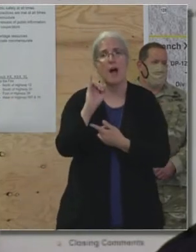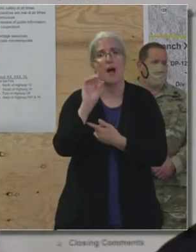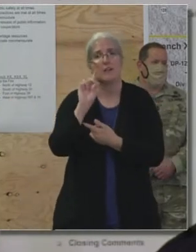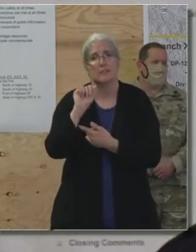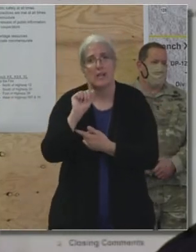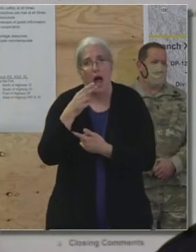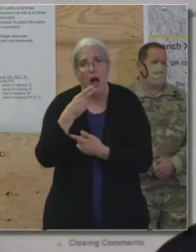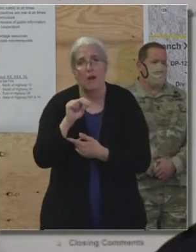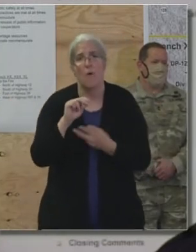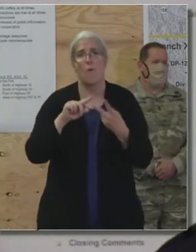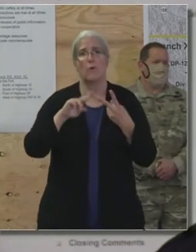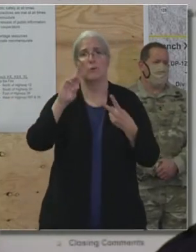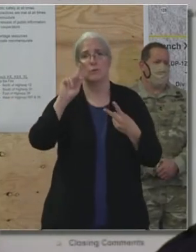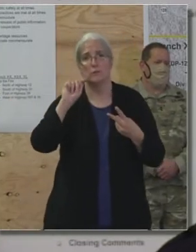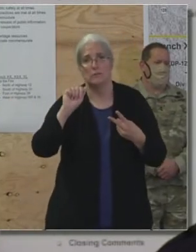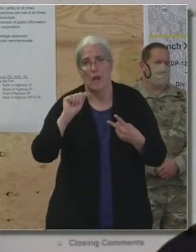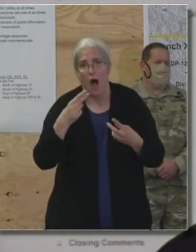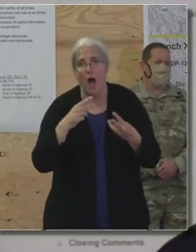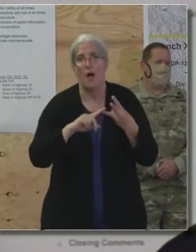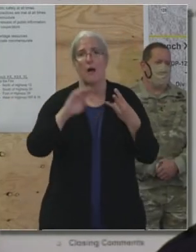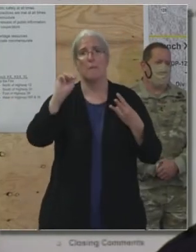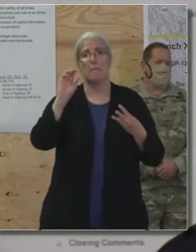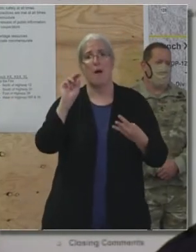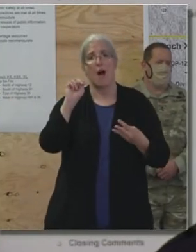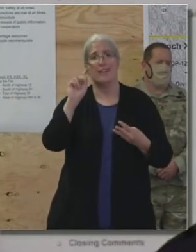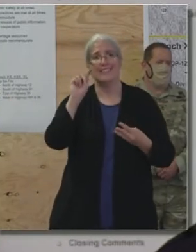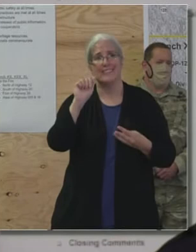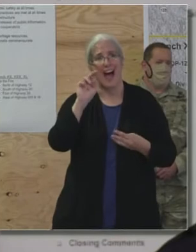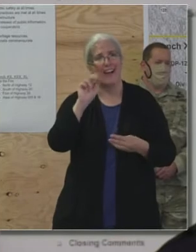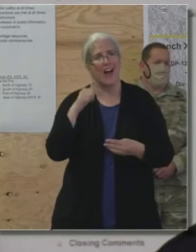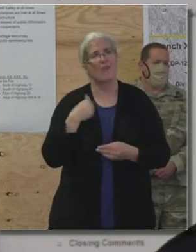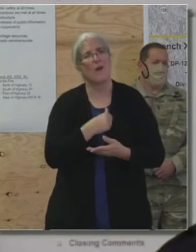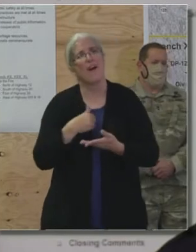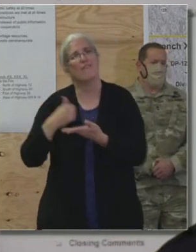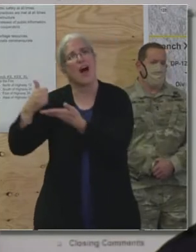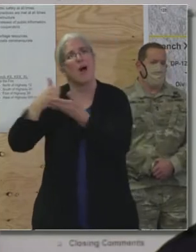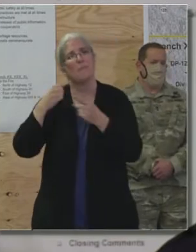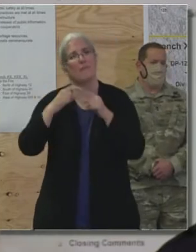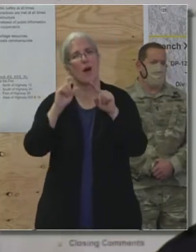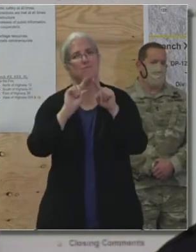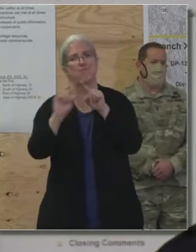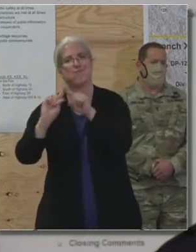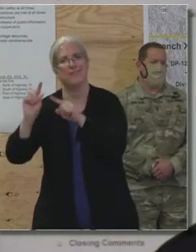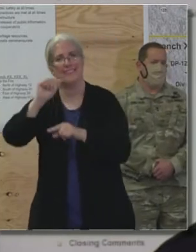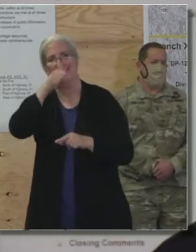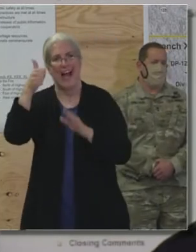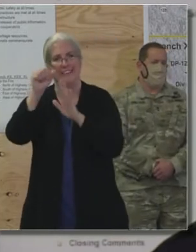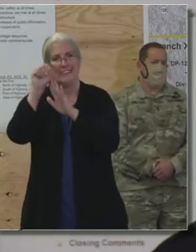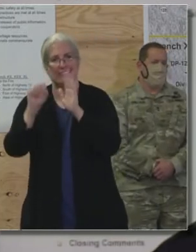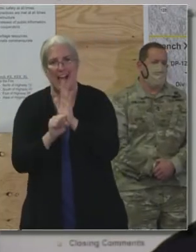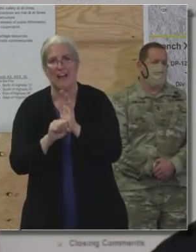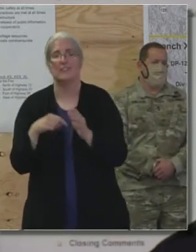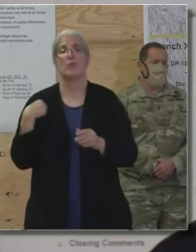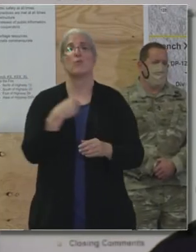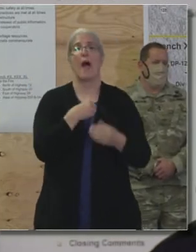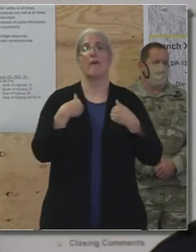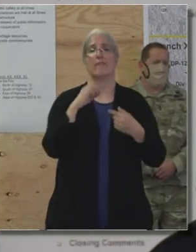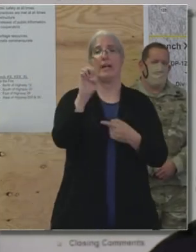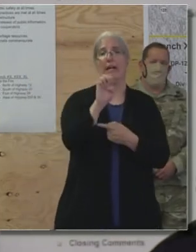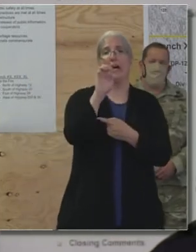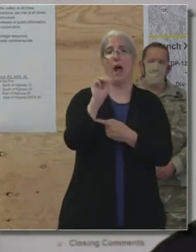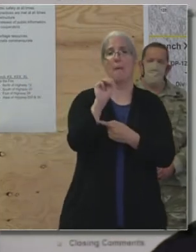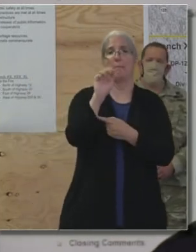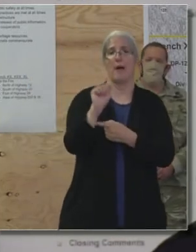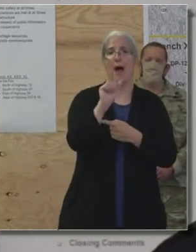todos han proporcionado apoyo 10 estados formalmente y el sistema mac y estamos pidiendo más